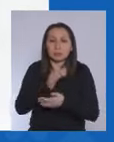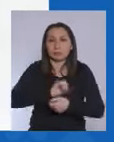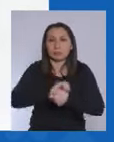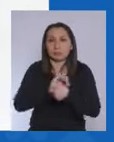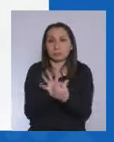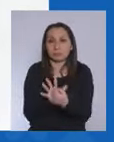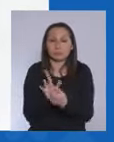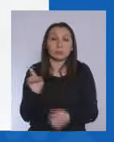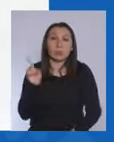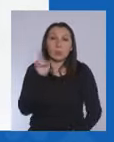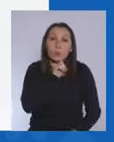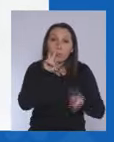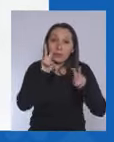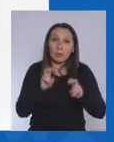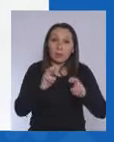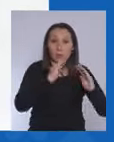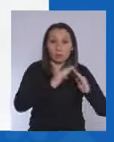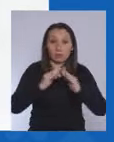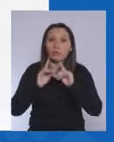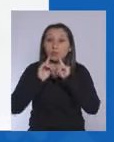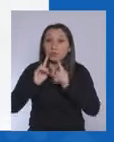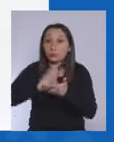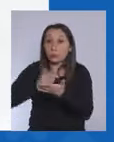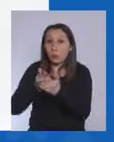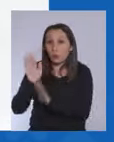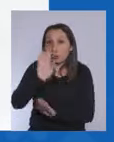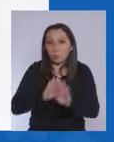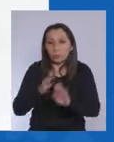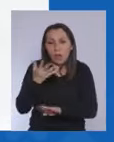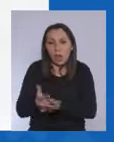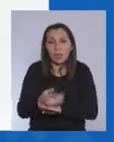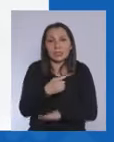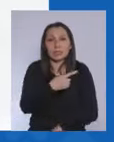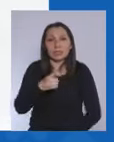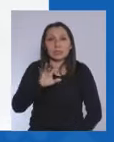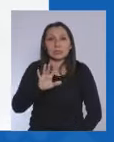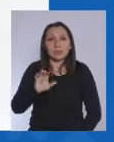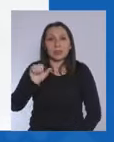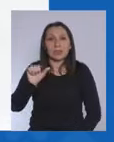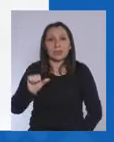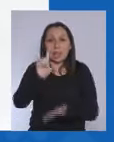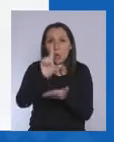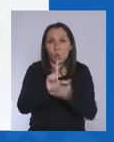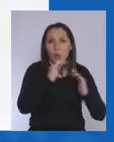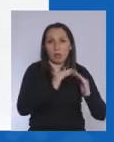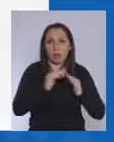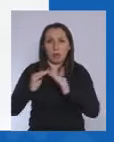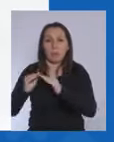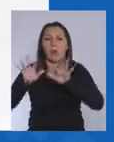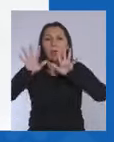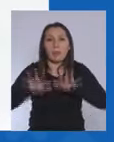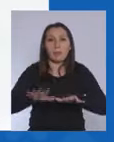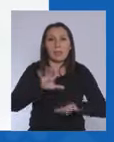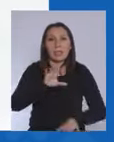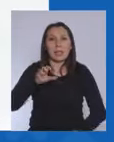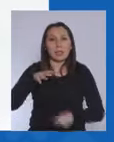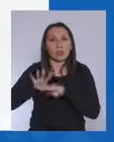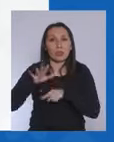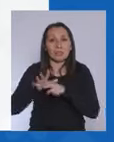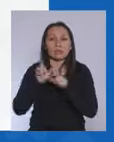finalmente en cuanto a residencias sanitarias al día de hoy disponemos de 156 recintos con 10 mil 515